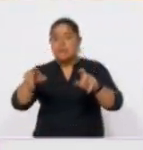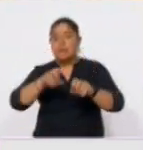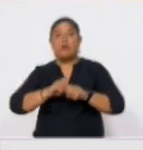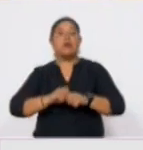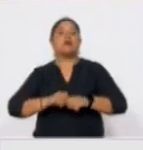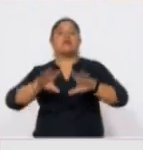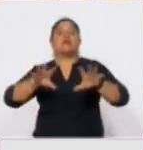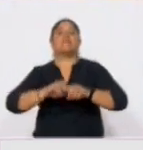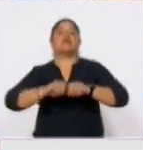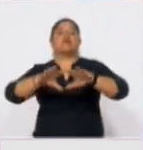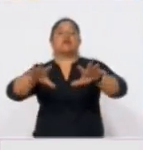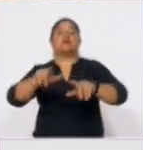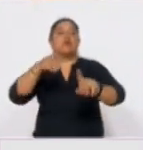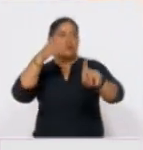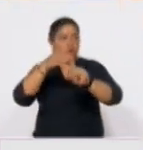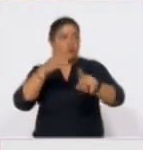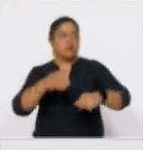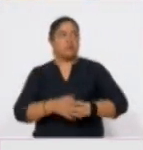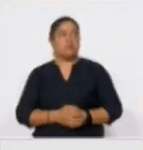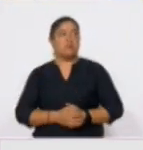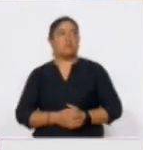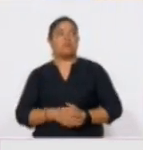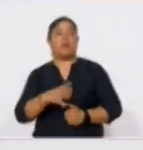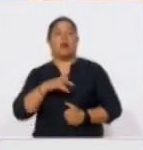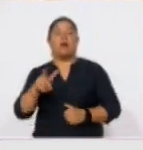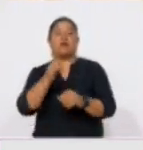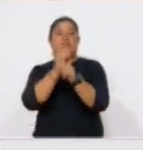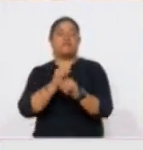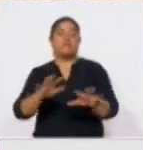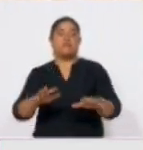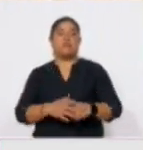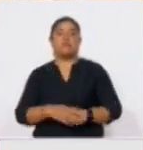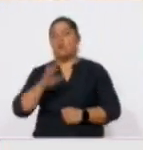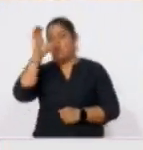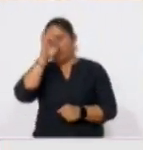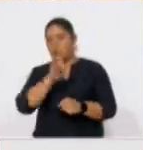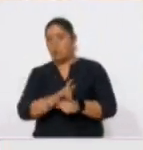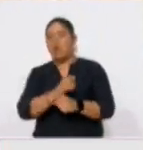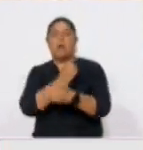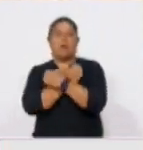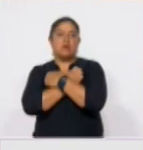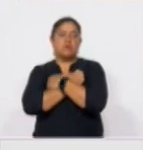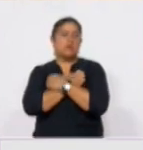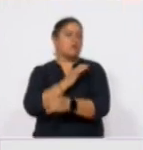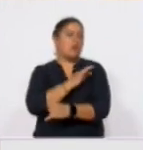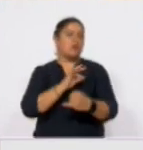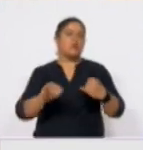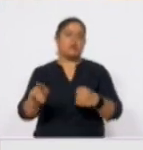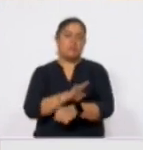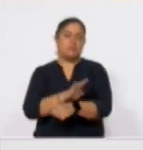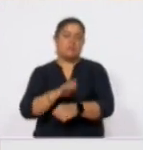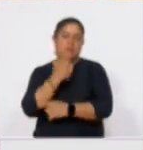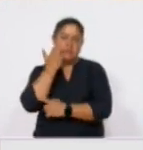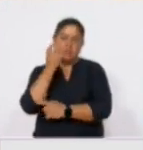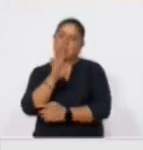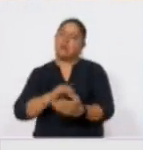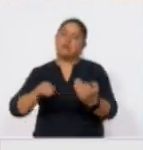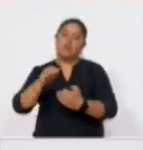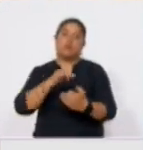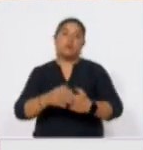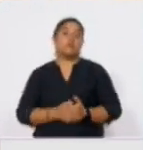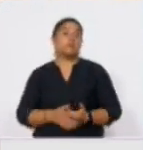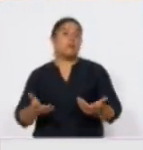en esas pues es objetivo, es informativo, cultural, educativo, al final busca beneficiar a toda la sociedad, entonces